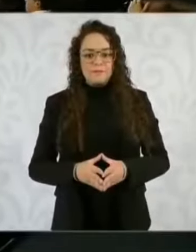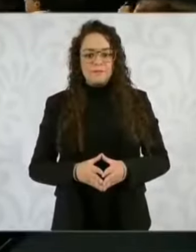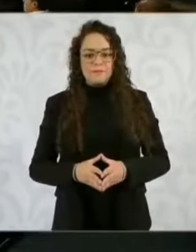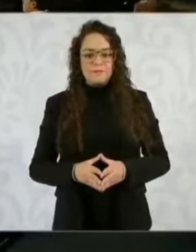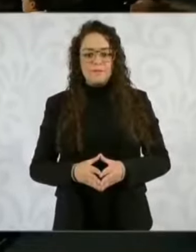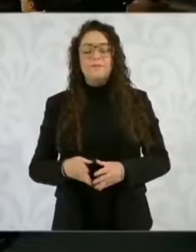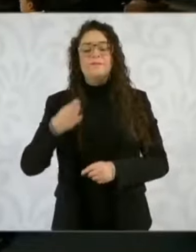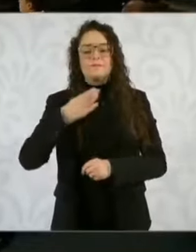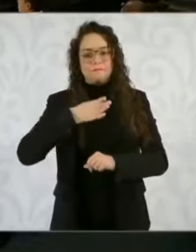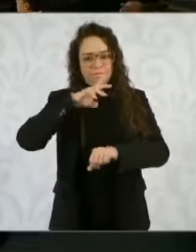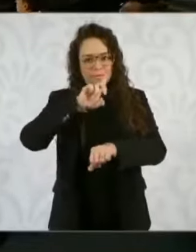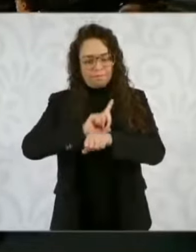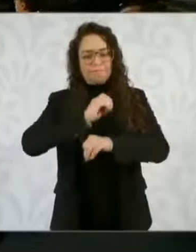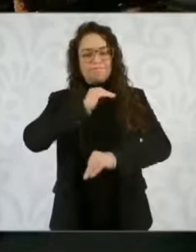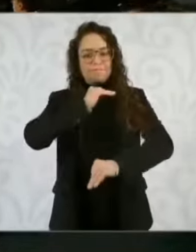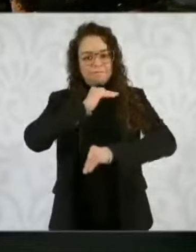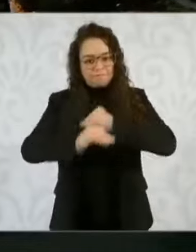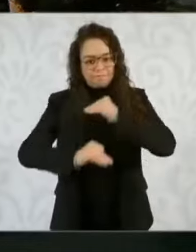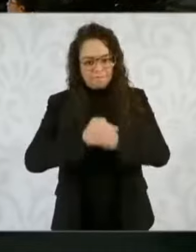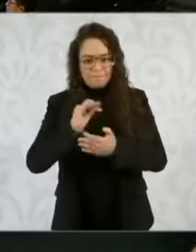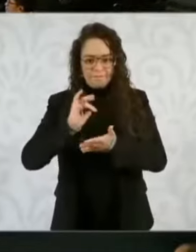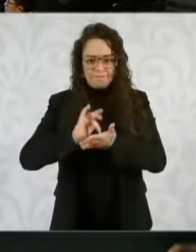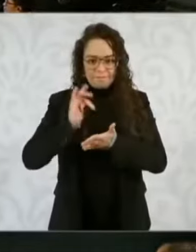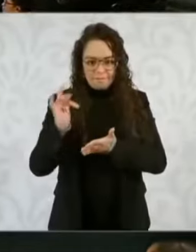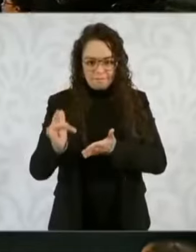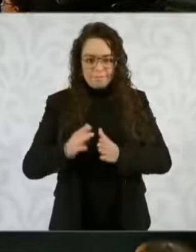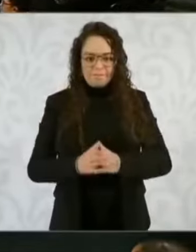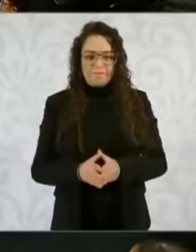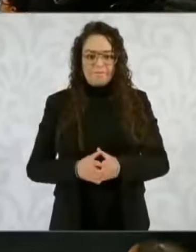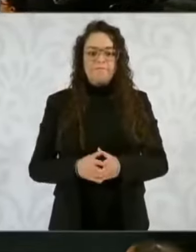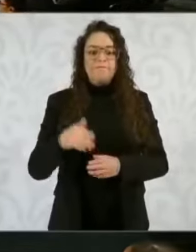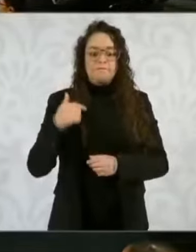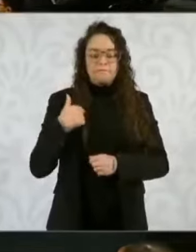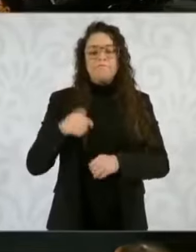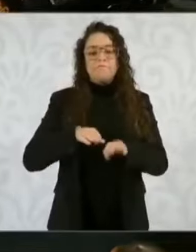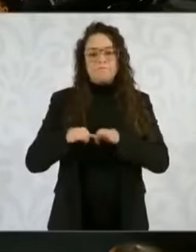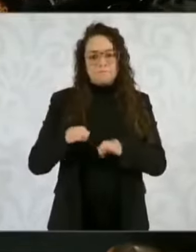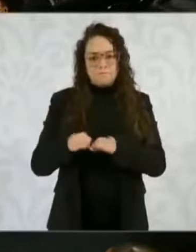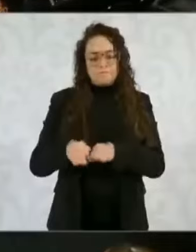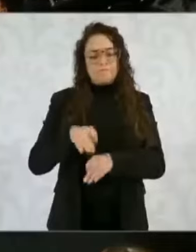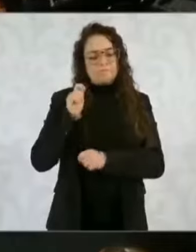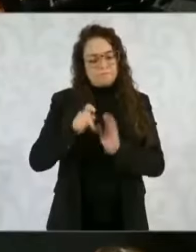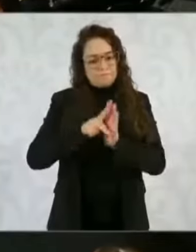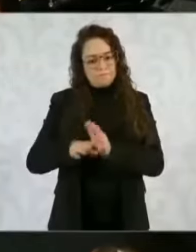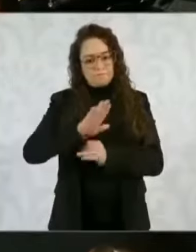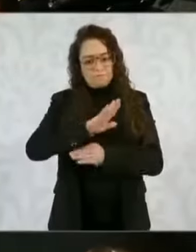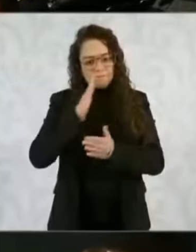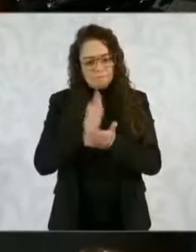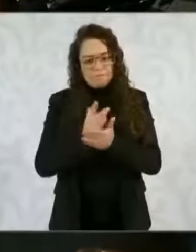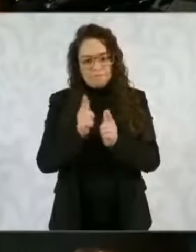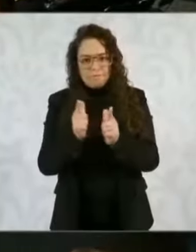Gracias. Muy buenos días a todos y a todas. Juan Hernández de Yerro Basta, Tabasco hoy, Campeche hoy, Quintana Roo hoy, de Grupo Cantón.